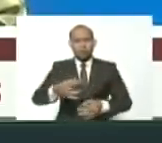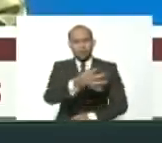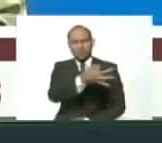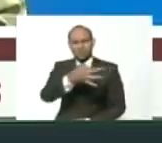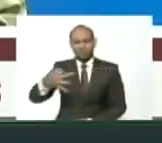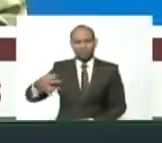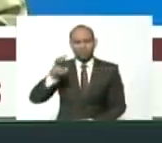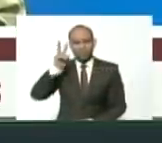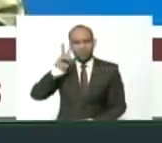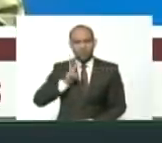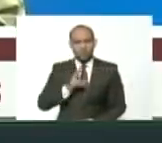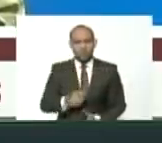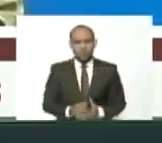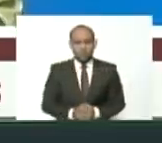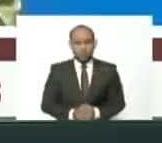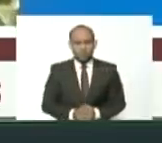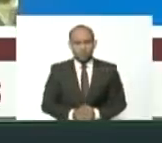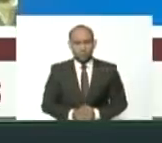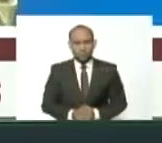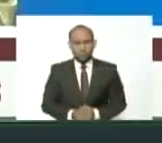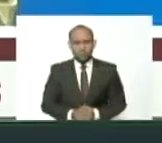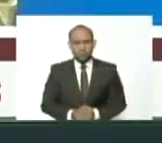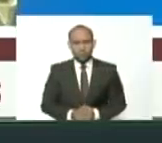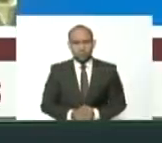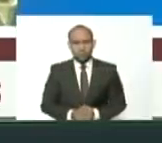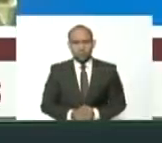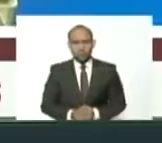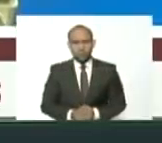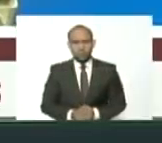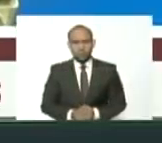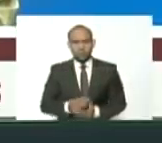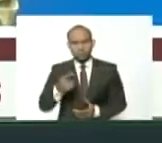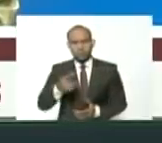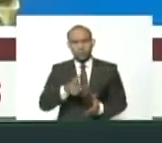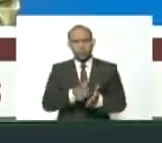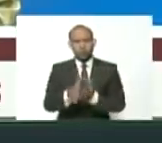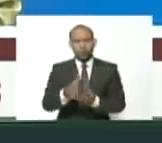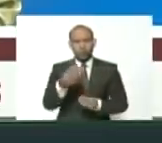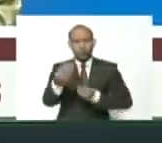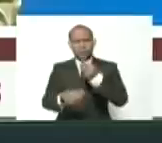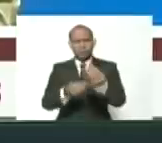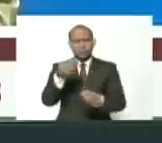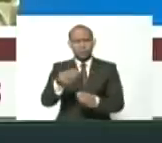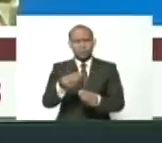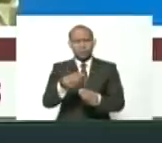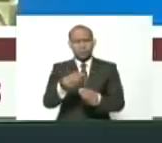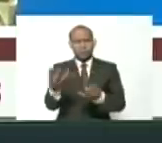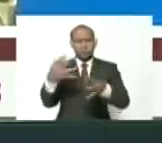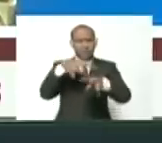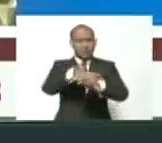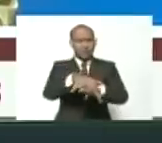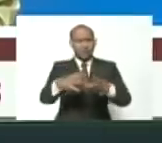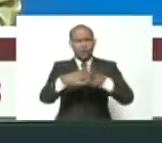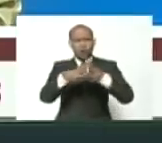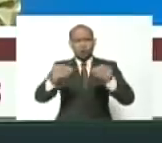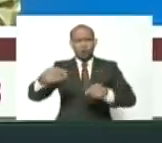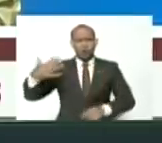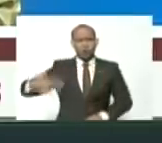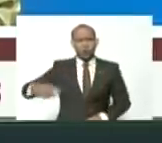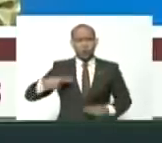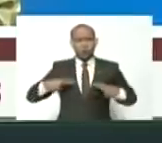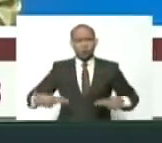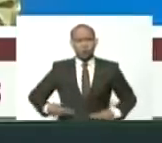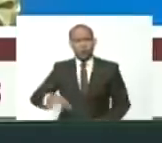impecable, impecable, de aplicación integral de todos los derechos humanos,